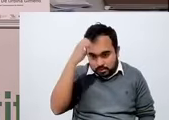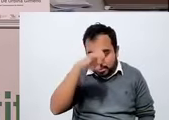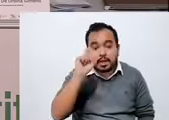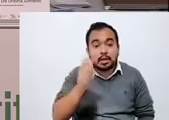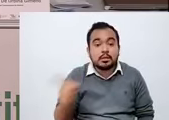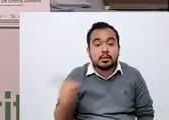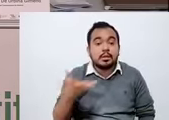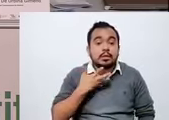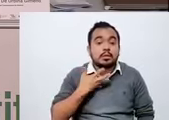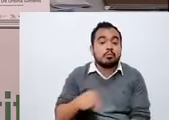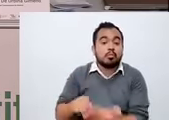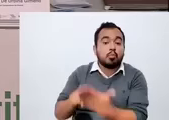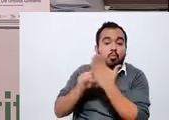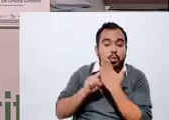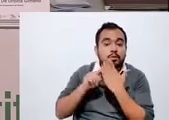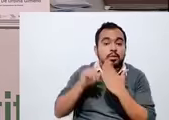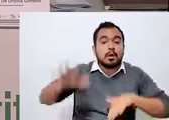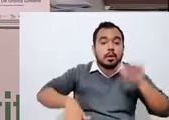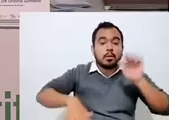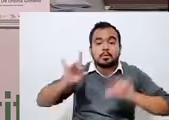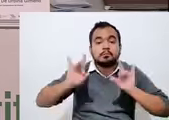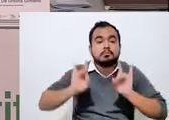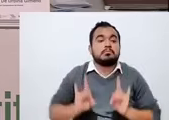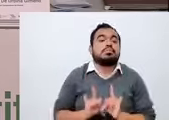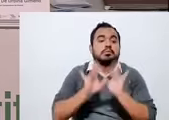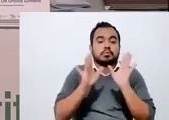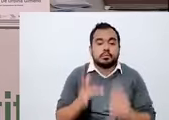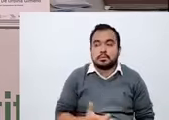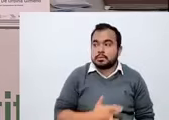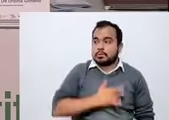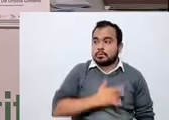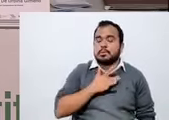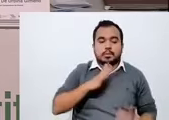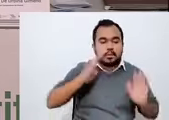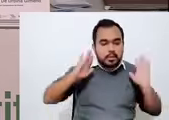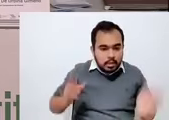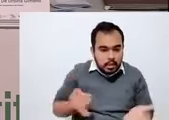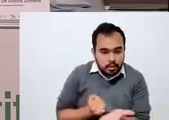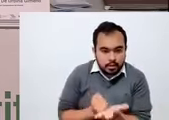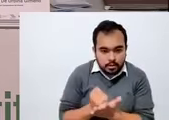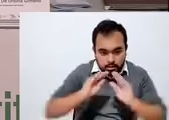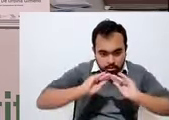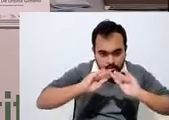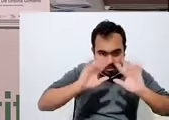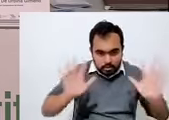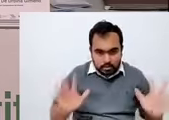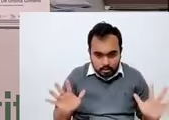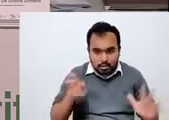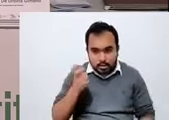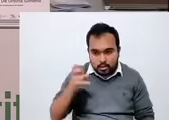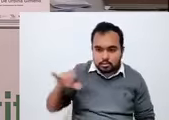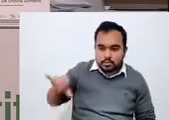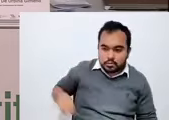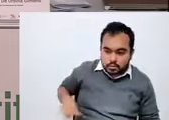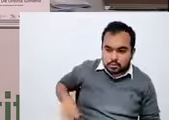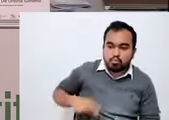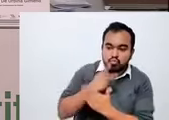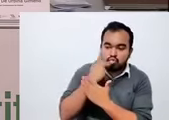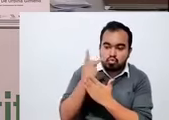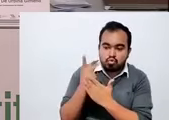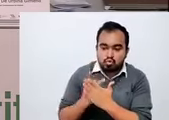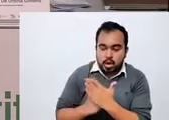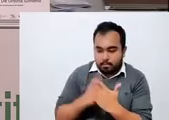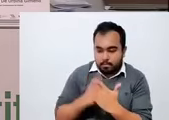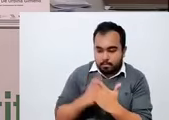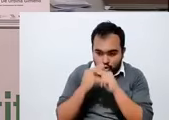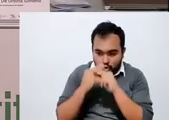muchas veces la situación es decisiva. Y eso sí que es interesante para los programas de cumplimiento, porque hay